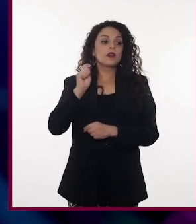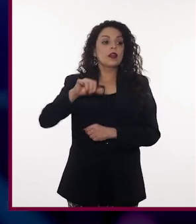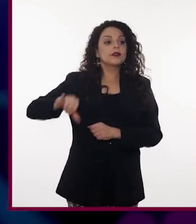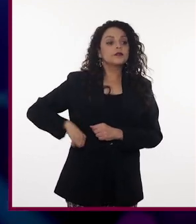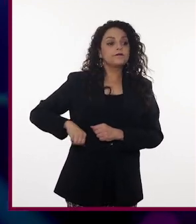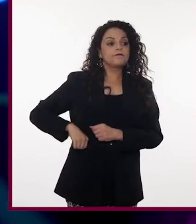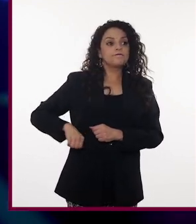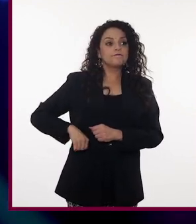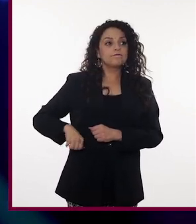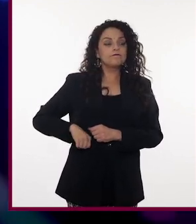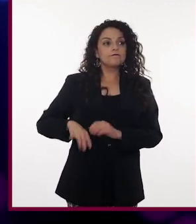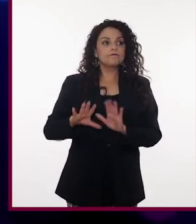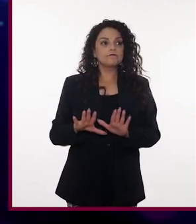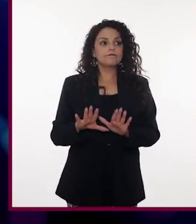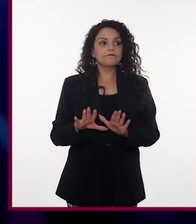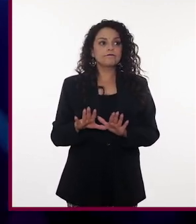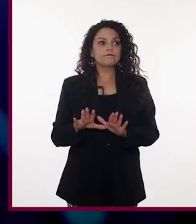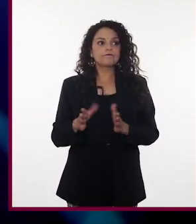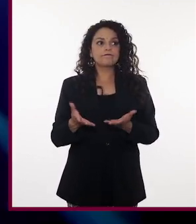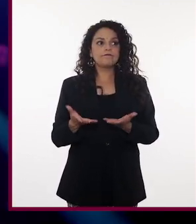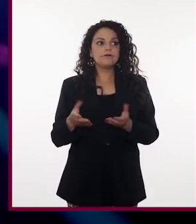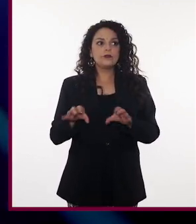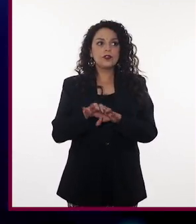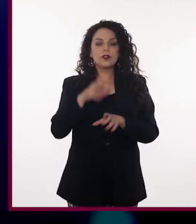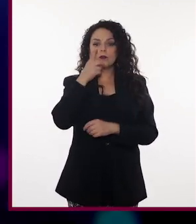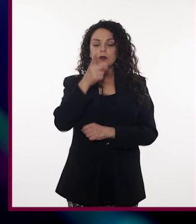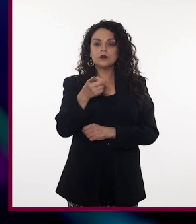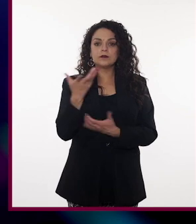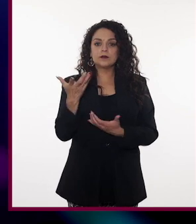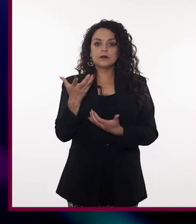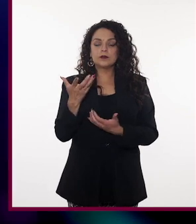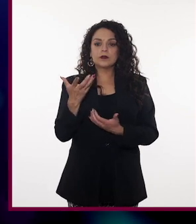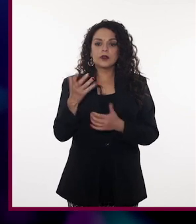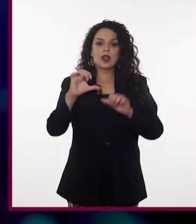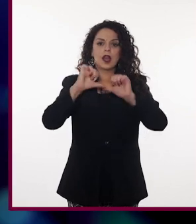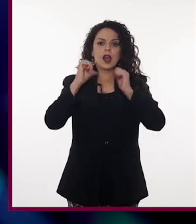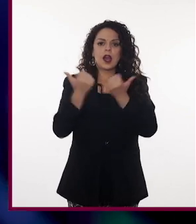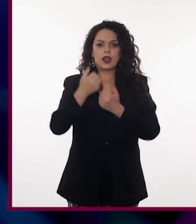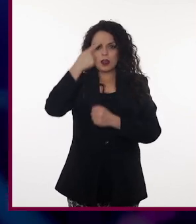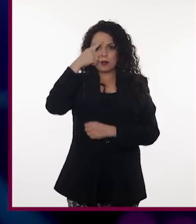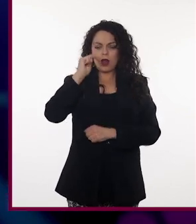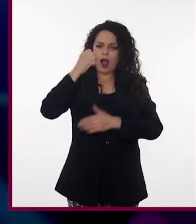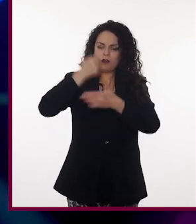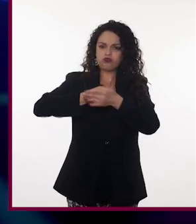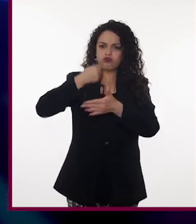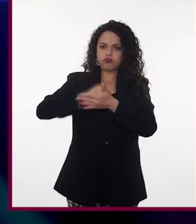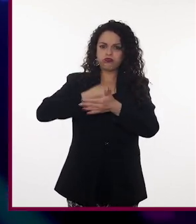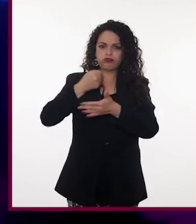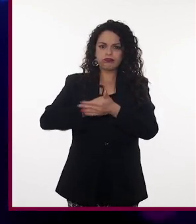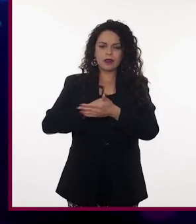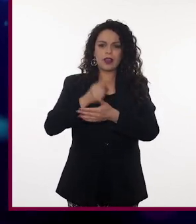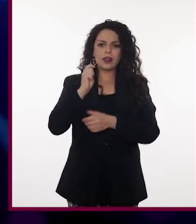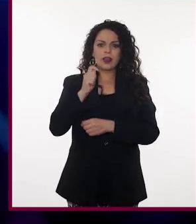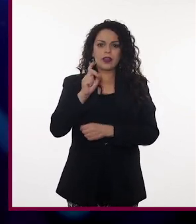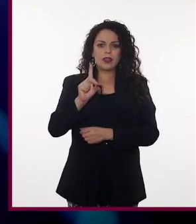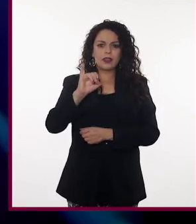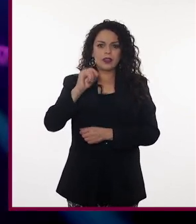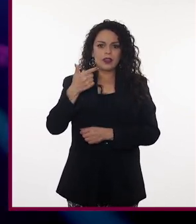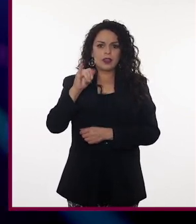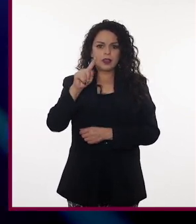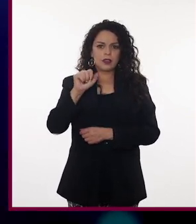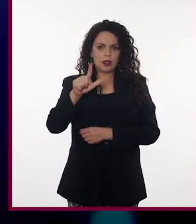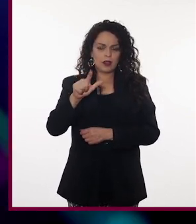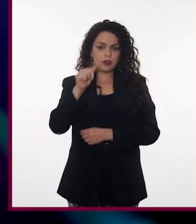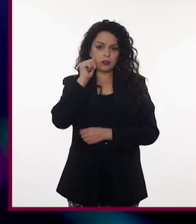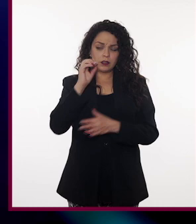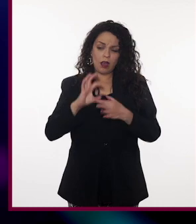interesa mucho toda el área de activismo digital, que es también por un lado estamos en